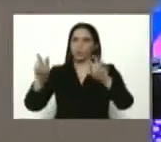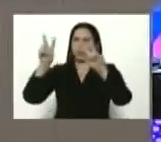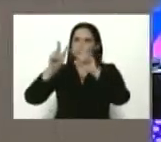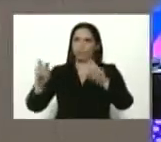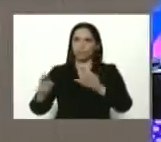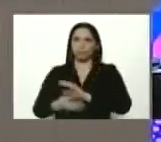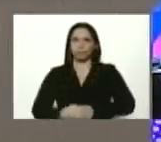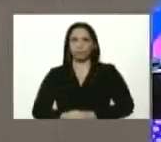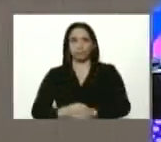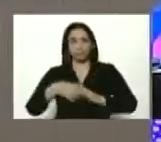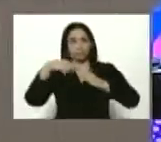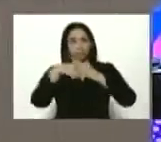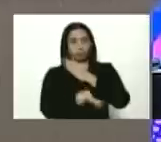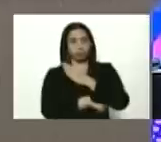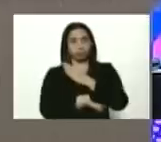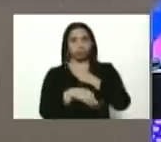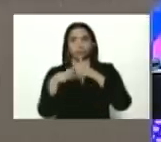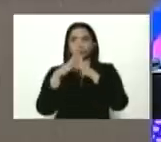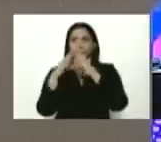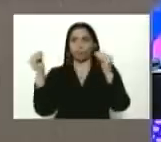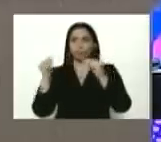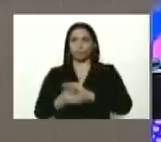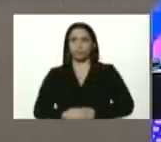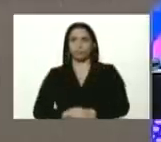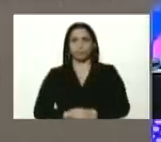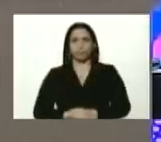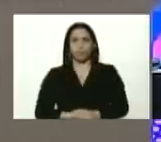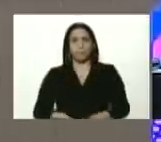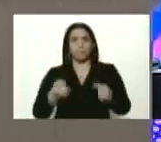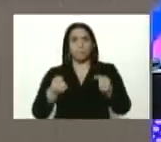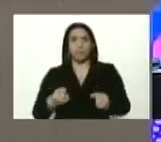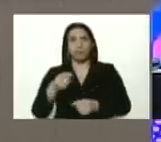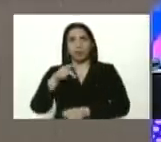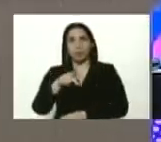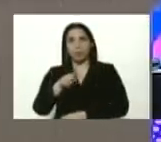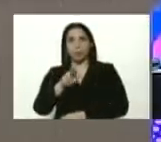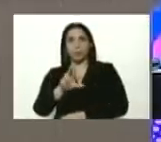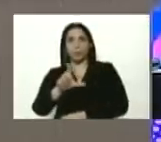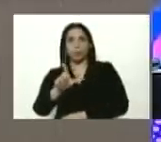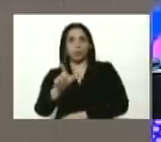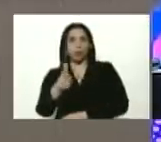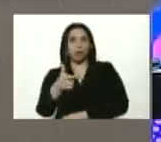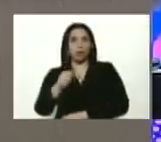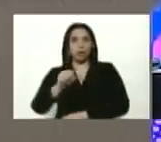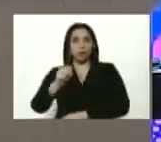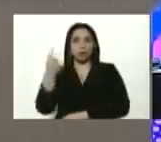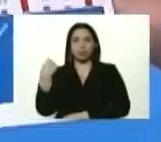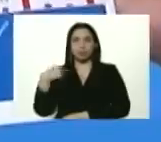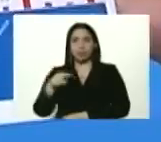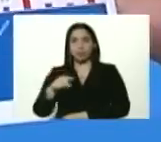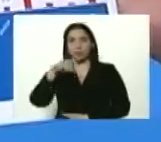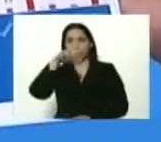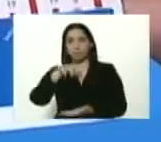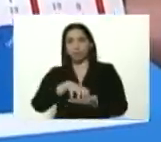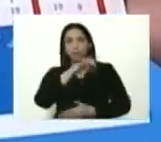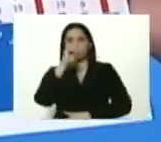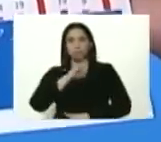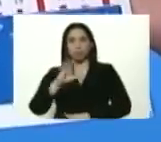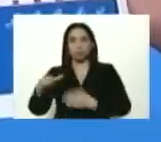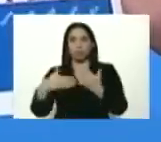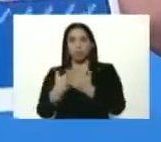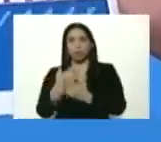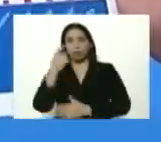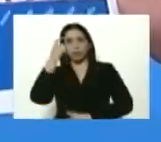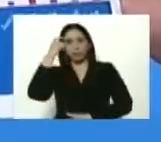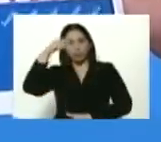pesquisaje profundo de todo el foco del mercado de las pulgas, tenemos en el estado Zulia a la fecha